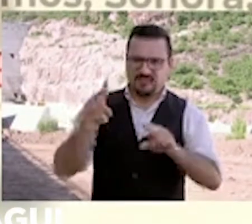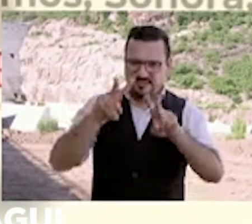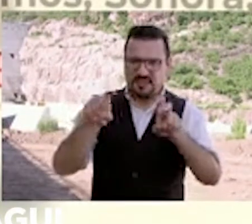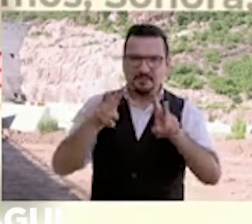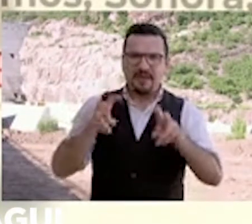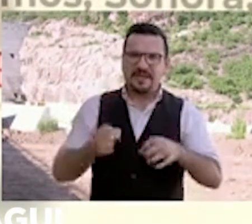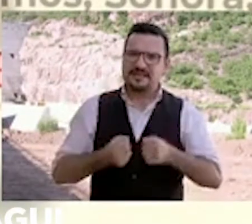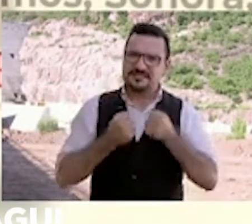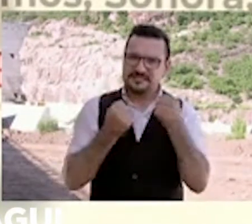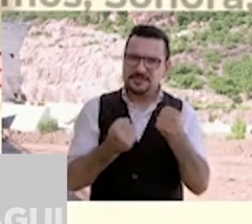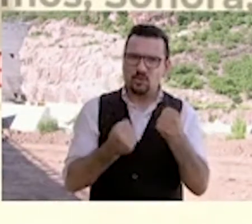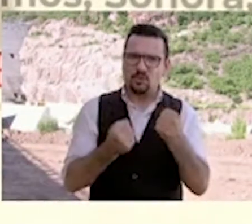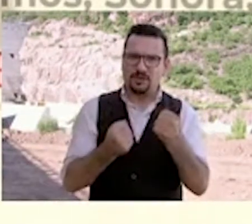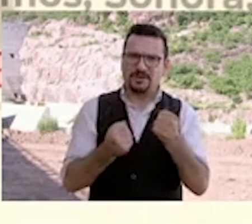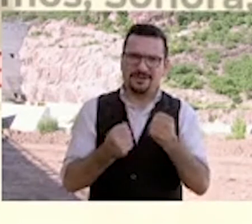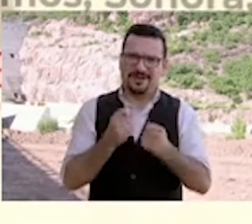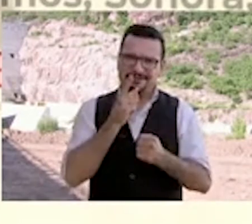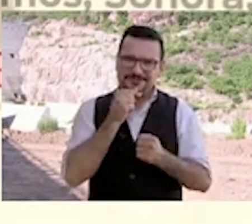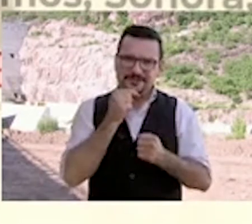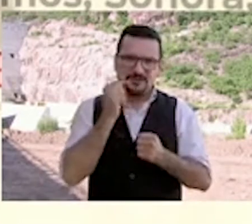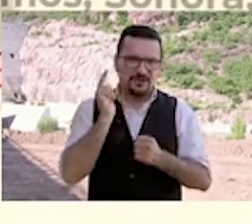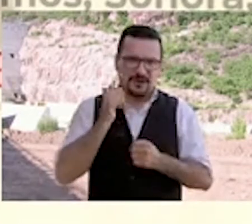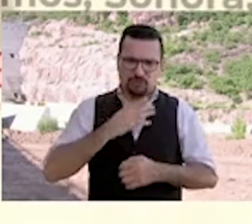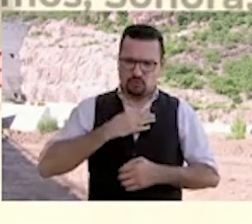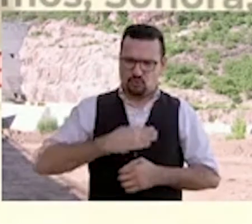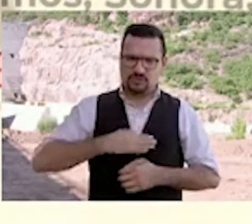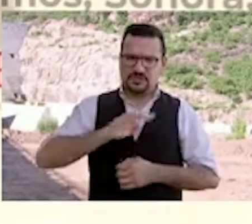también que sea una justicia